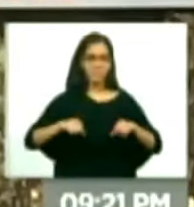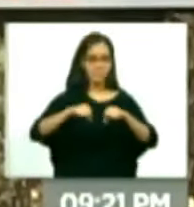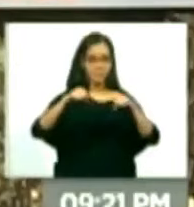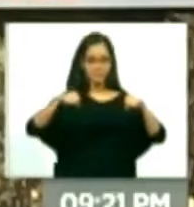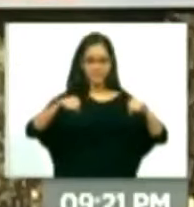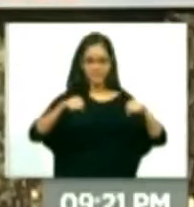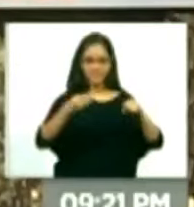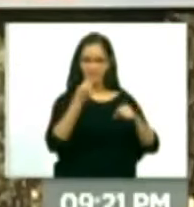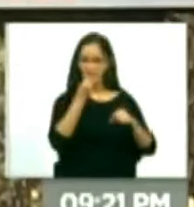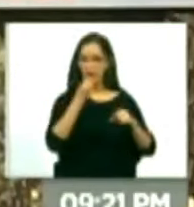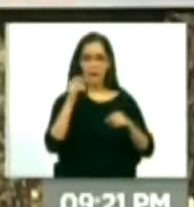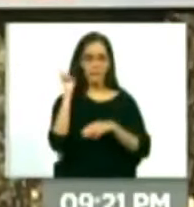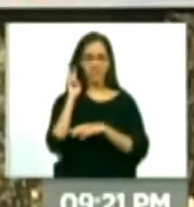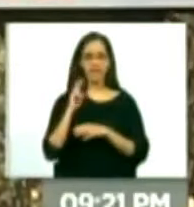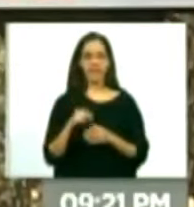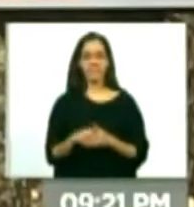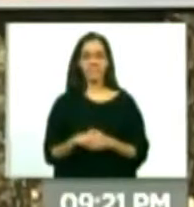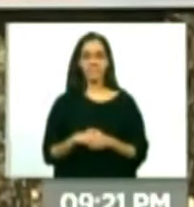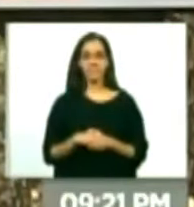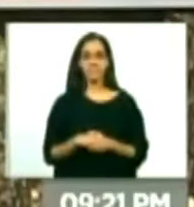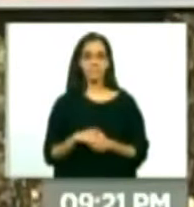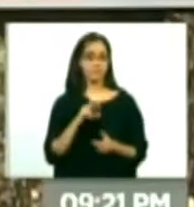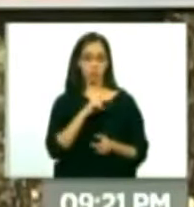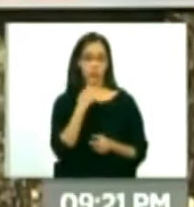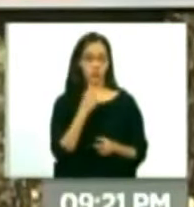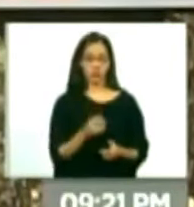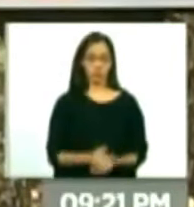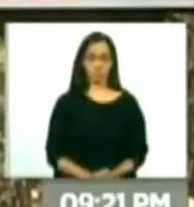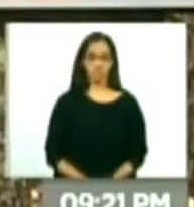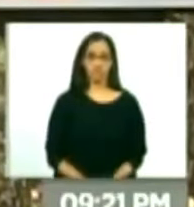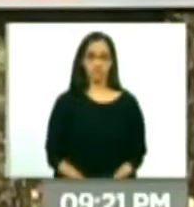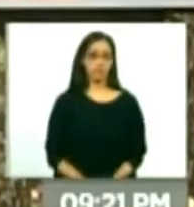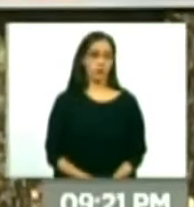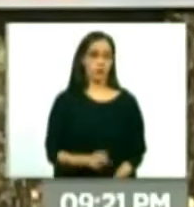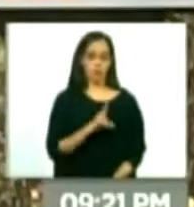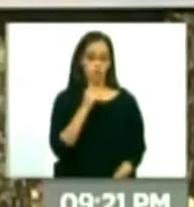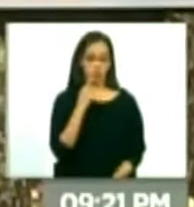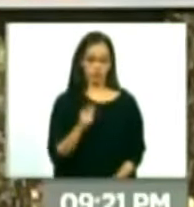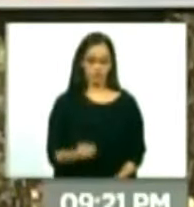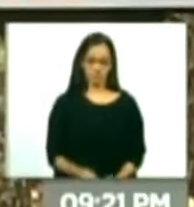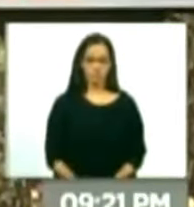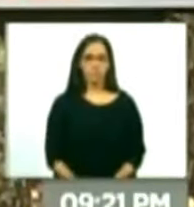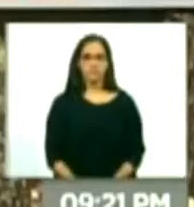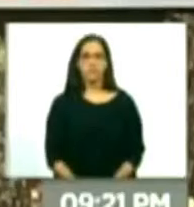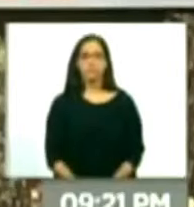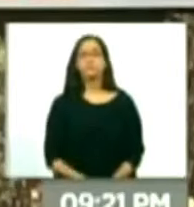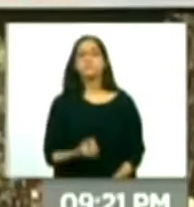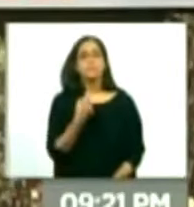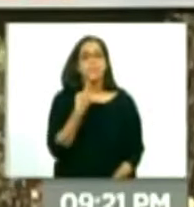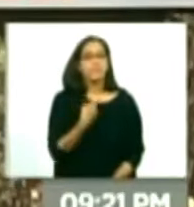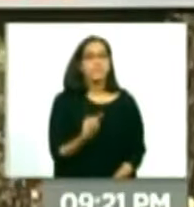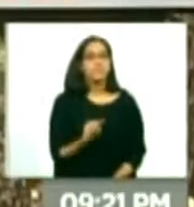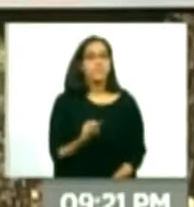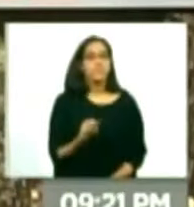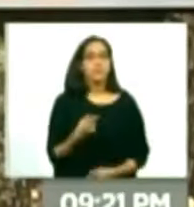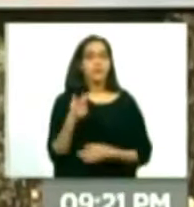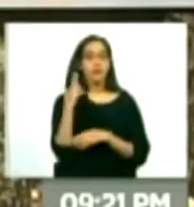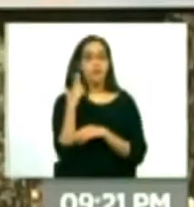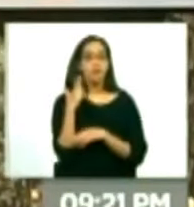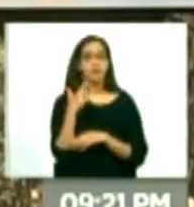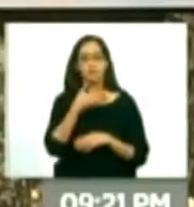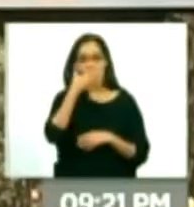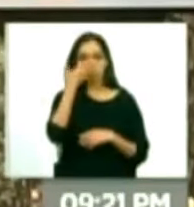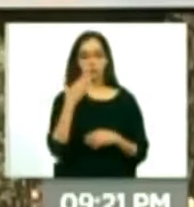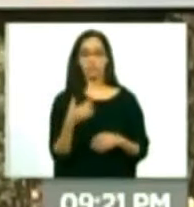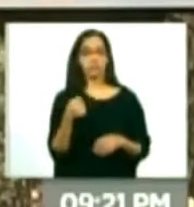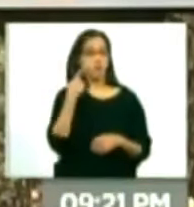Venezuela. No dicen eso, no, eso no. Dicen es que armas y combatientes iraníes, si